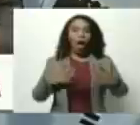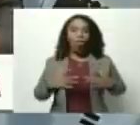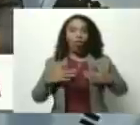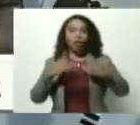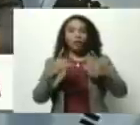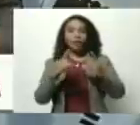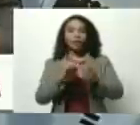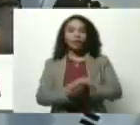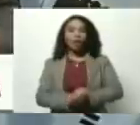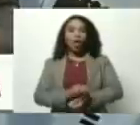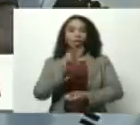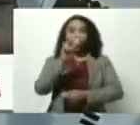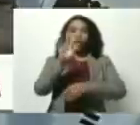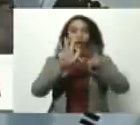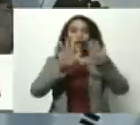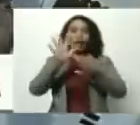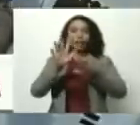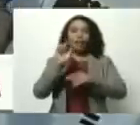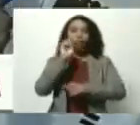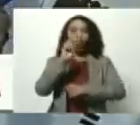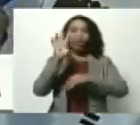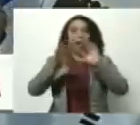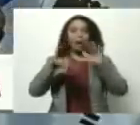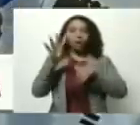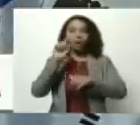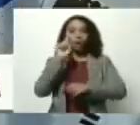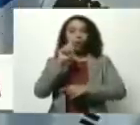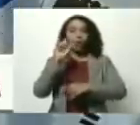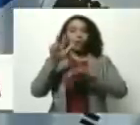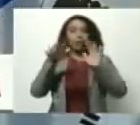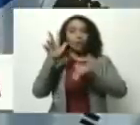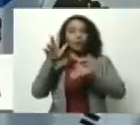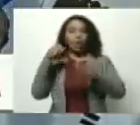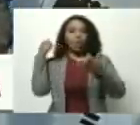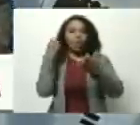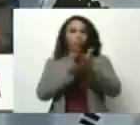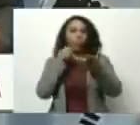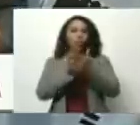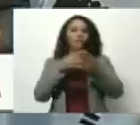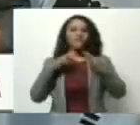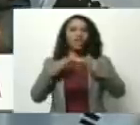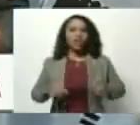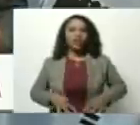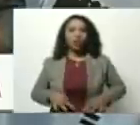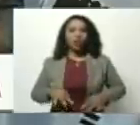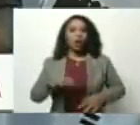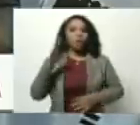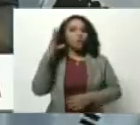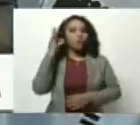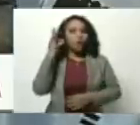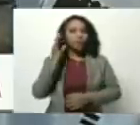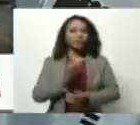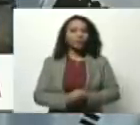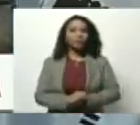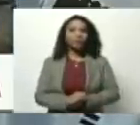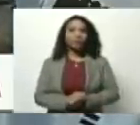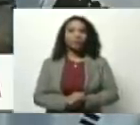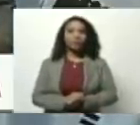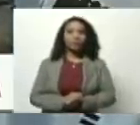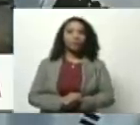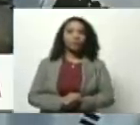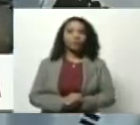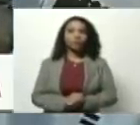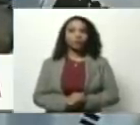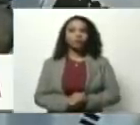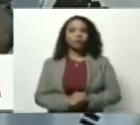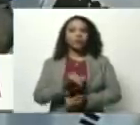5 adolescentes, 2 de 15 años, 2 de 14 y una de 13, agrediendo físicamente a la ciudadana